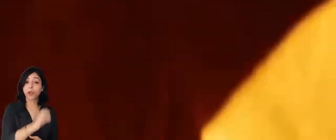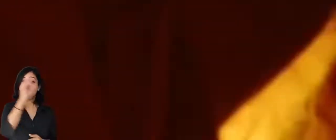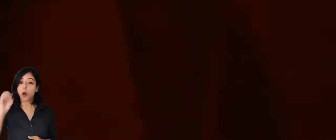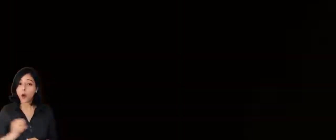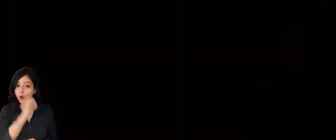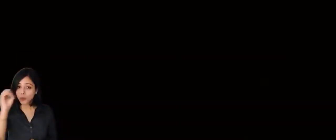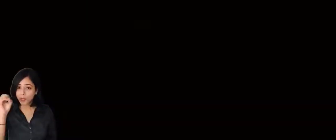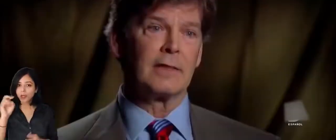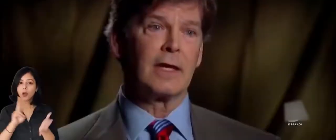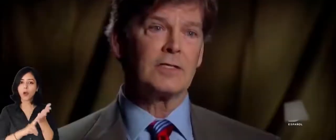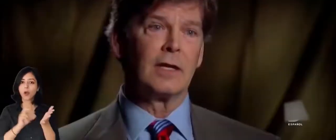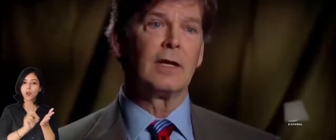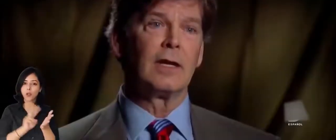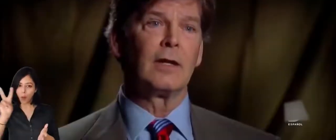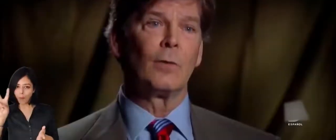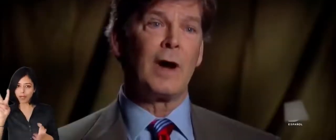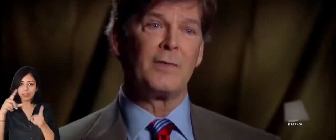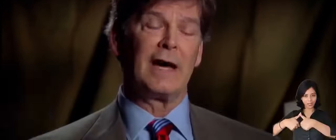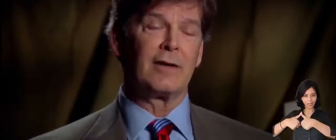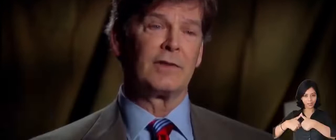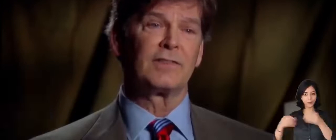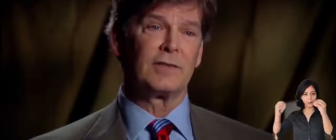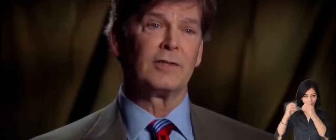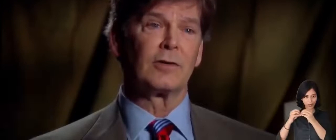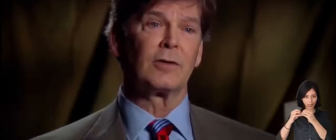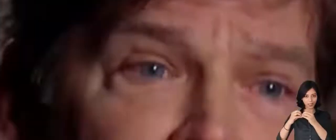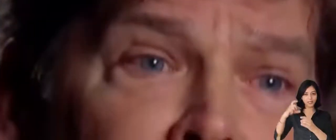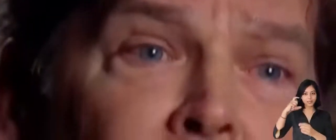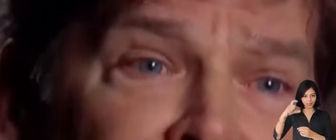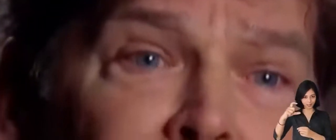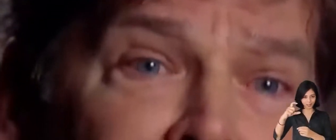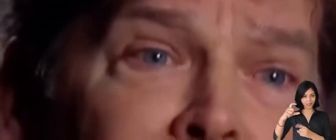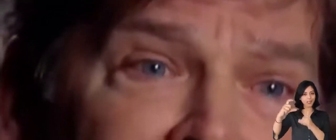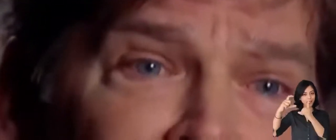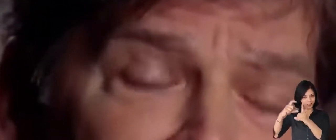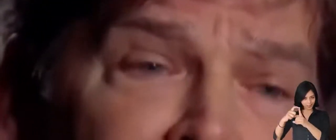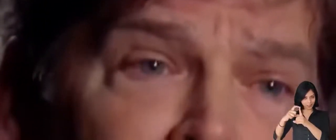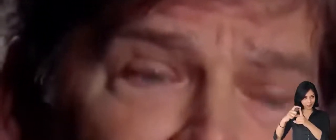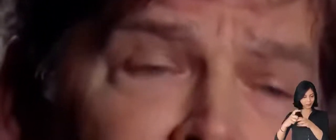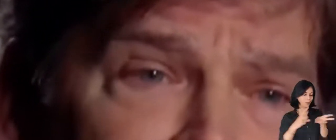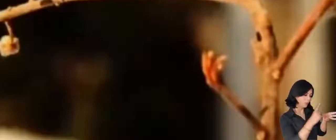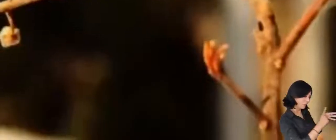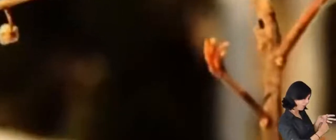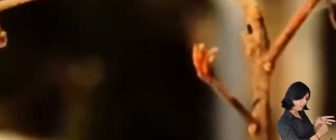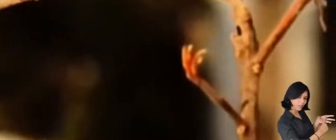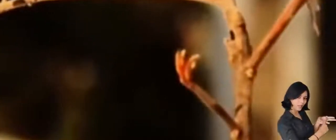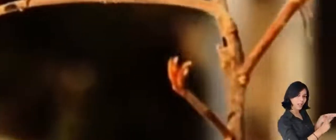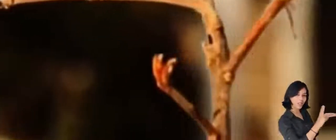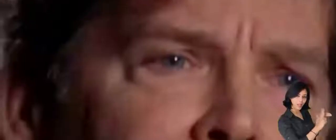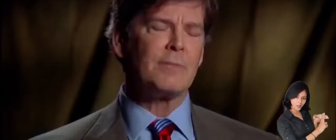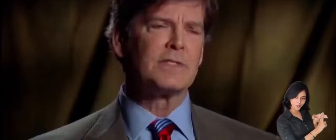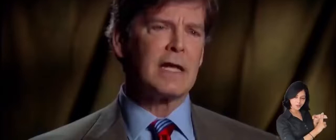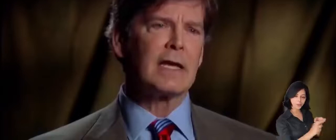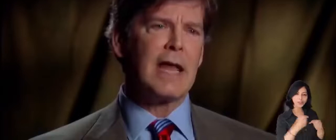Increíblemente, cenaron en la cocina mientras el cuerpo de esa joven de 13 años estaba en la habitación de Paxton Brown. De hecho,